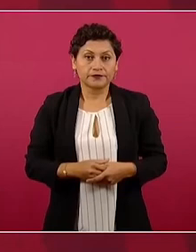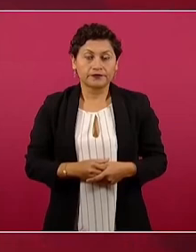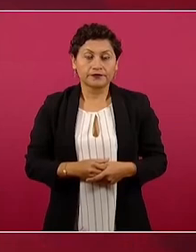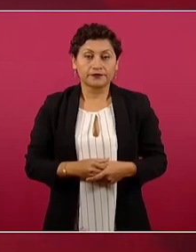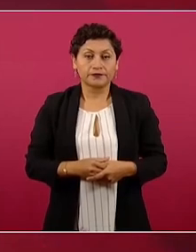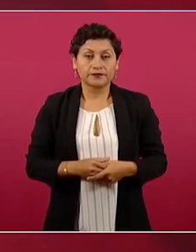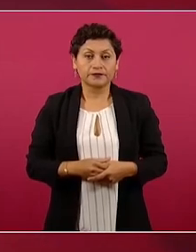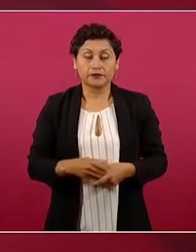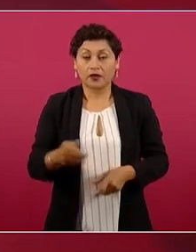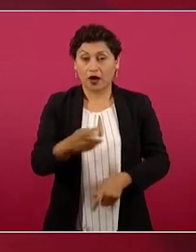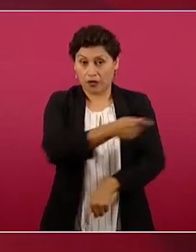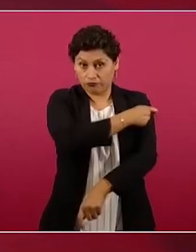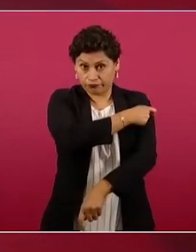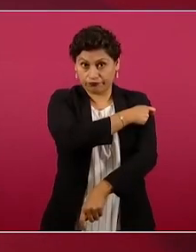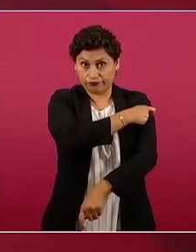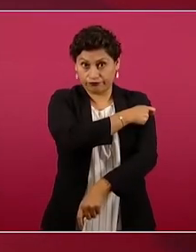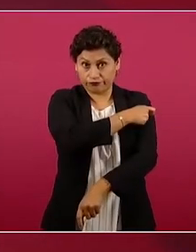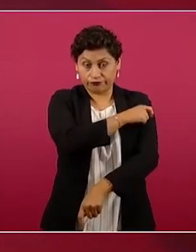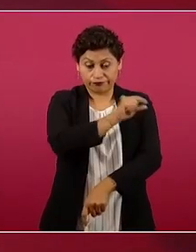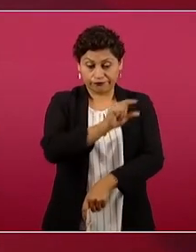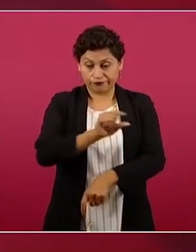vacunas